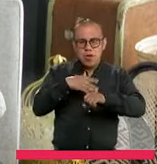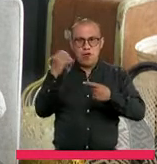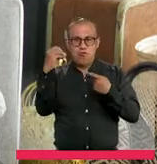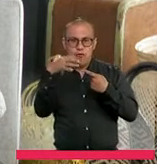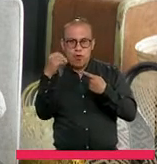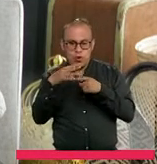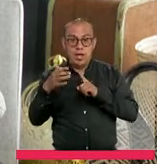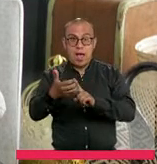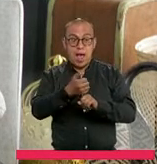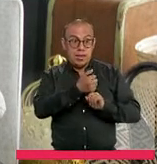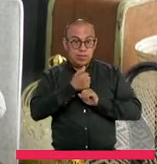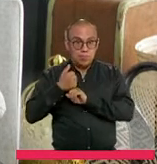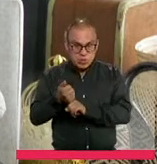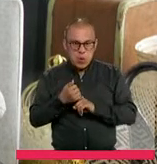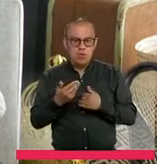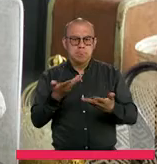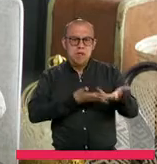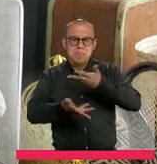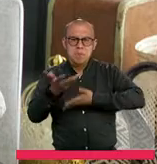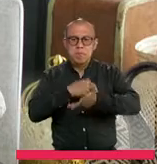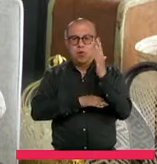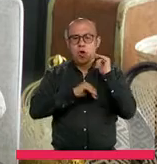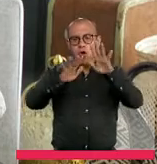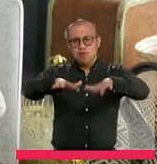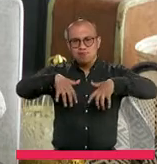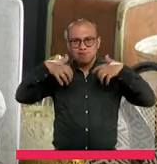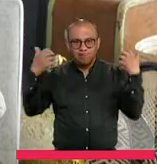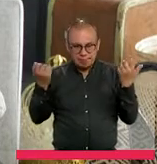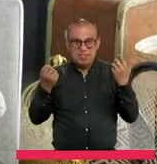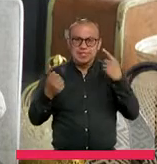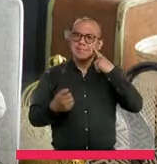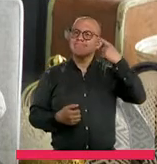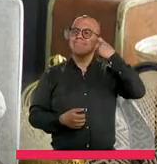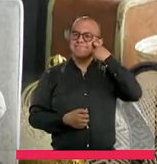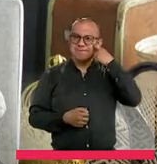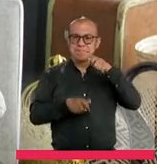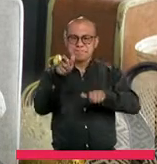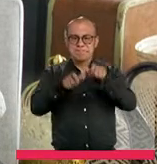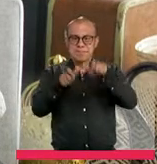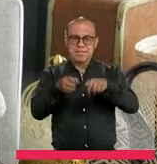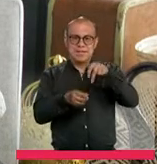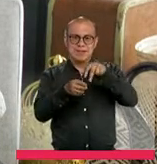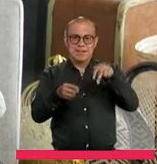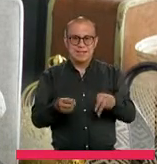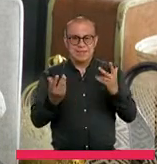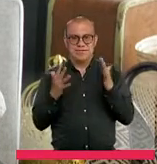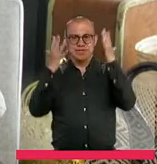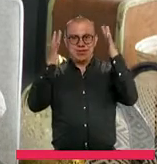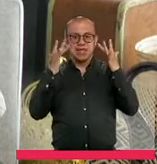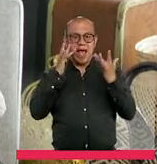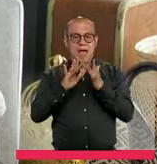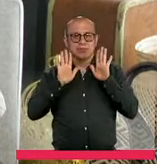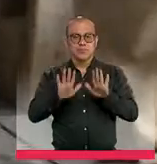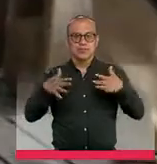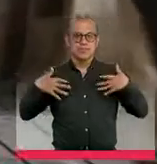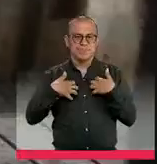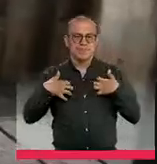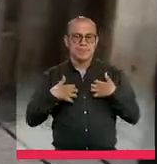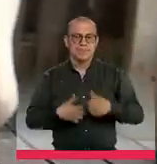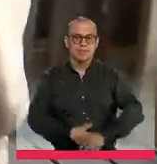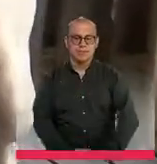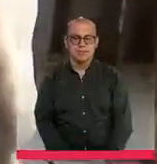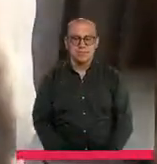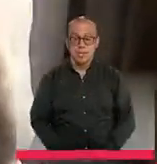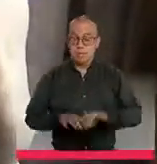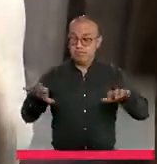foros, adopciones, conversatorios, conciertos y retos ciudadanos hacen parte de esta fiesta por los animales.